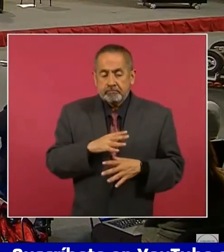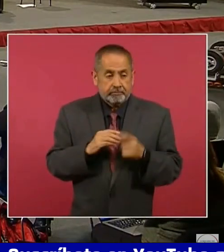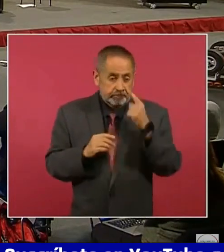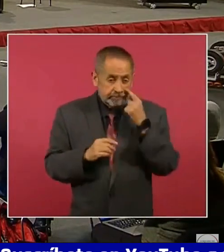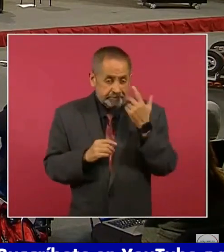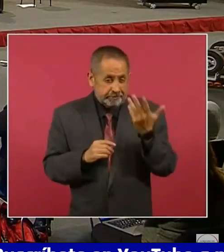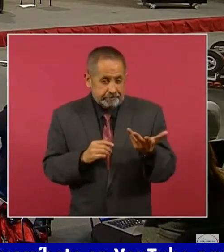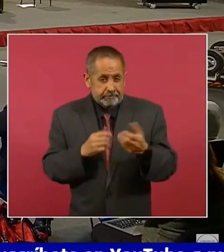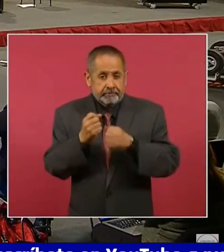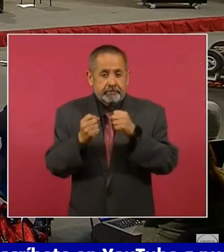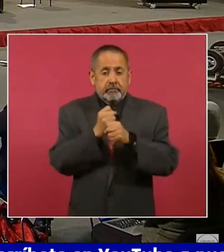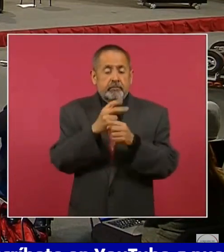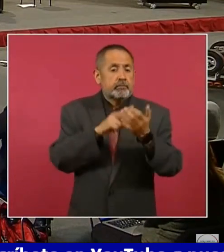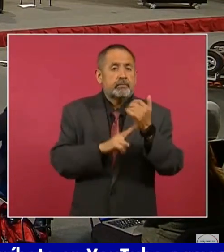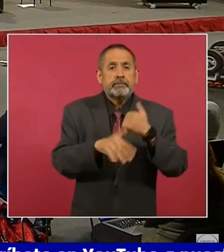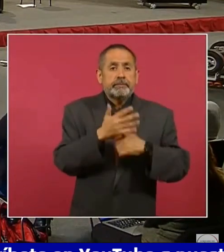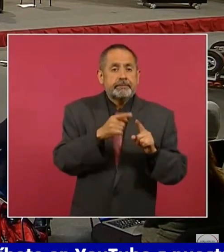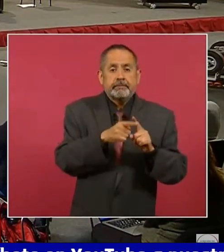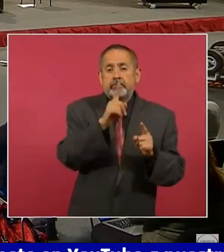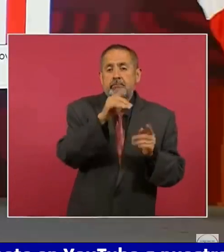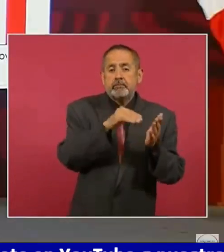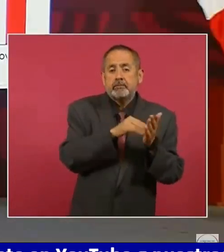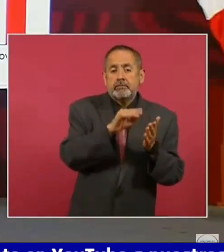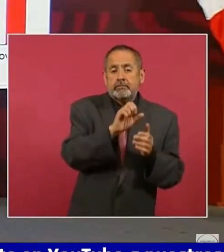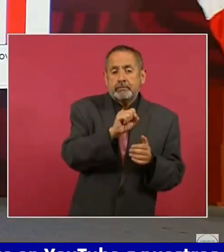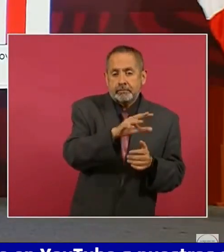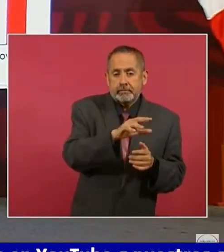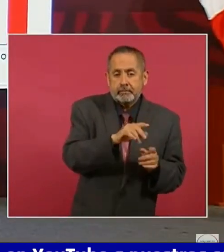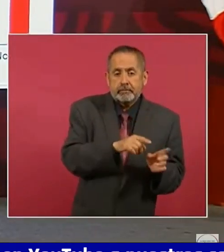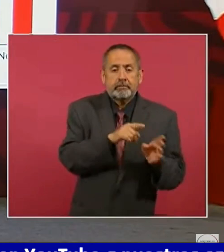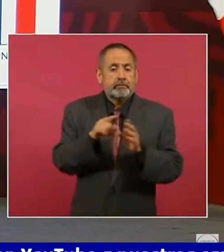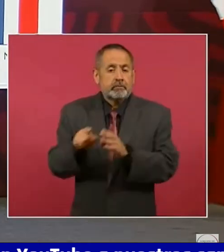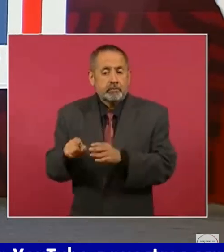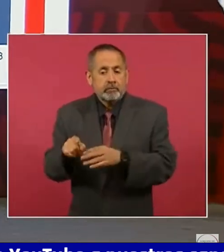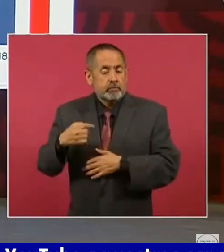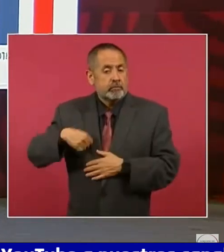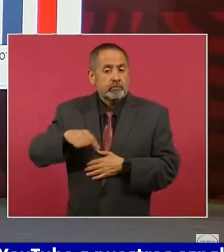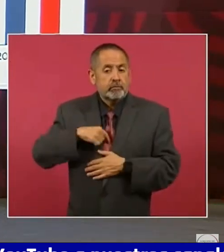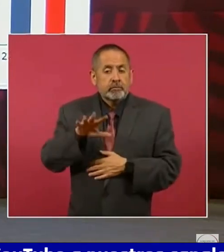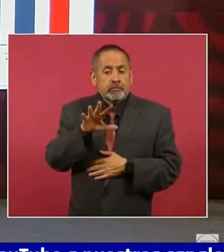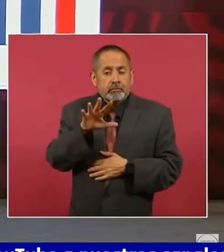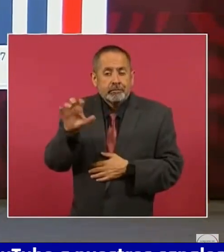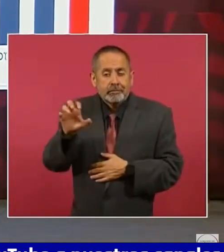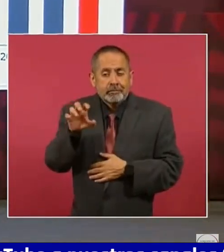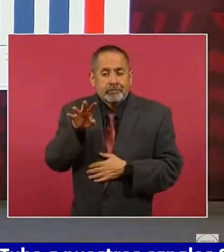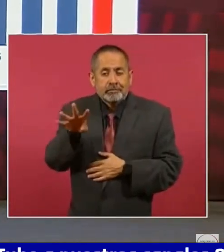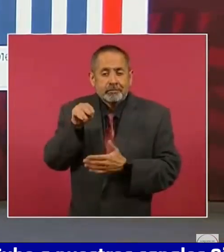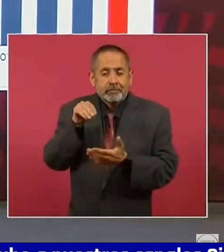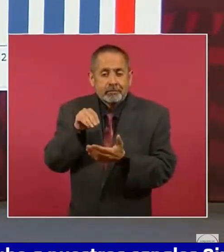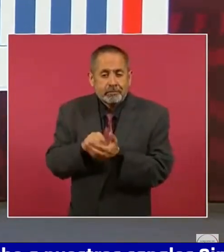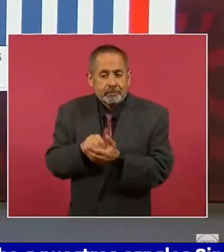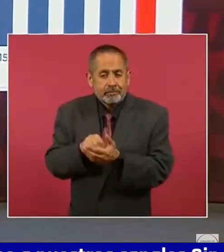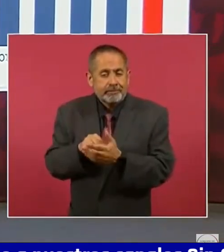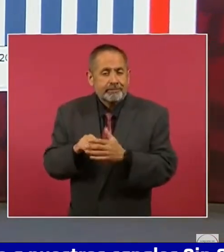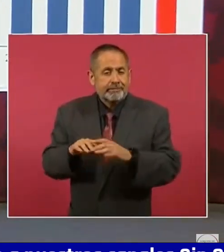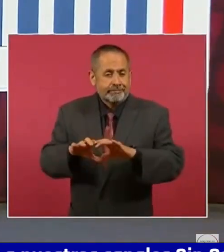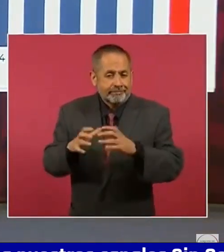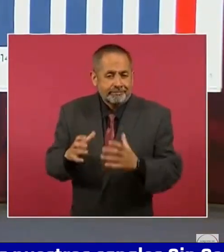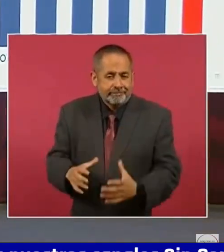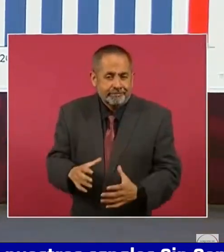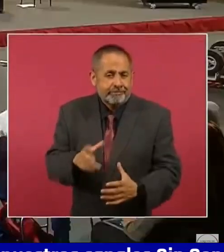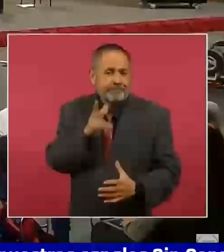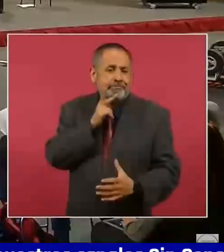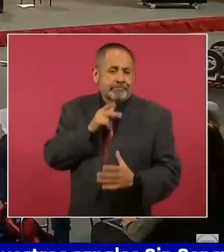2015, nosotros recibimos 519.000 barriles de proceso en 6 refinerías. Es